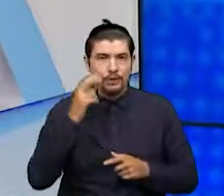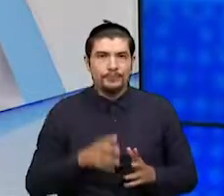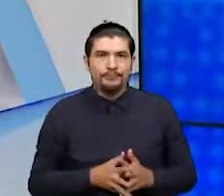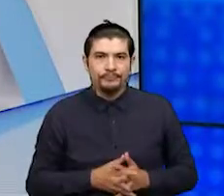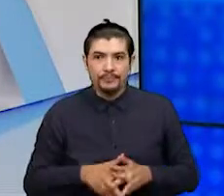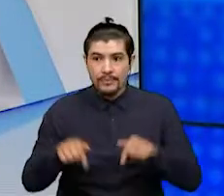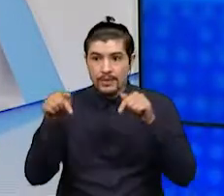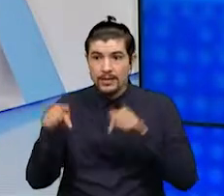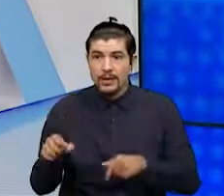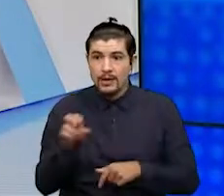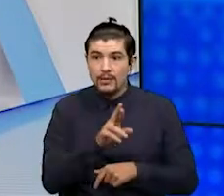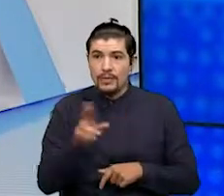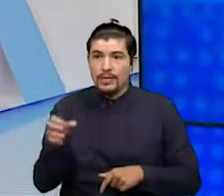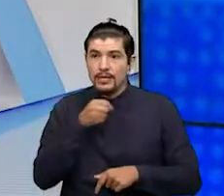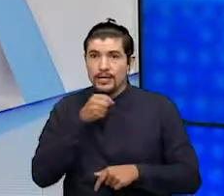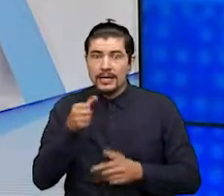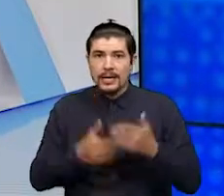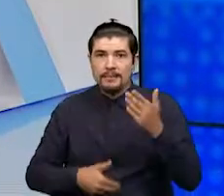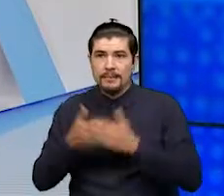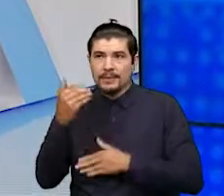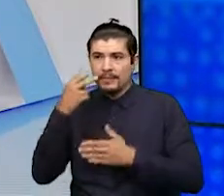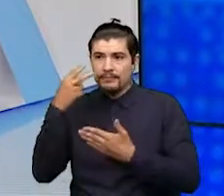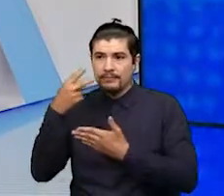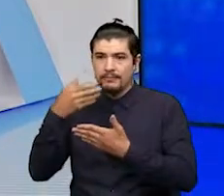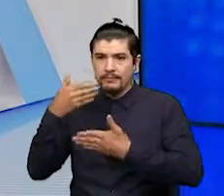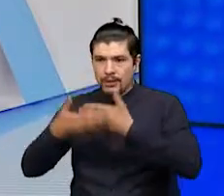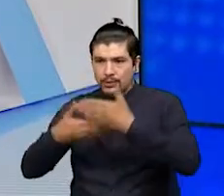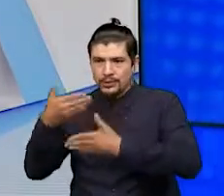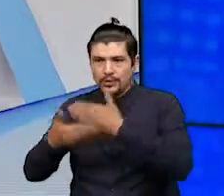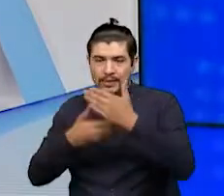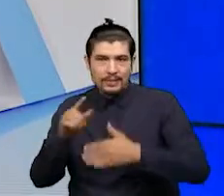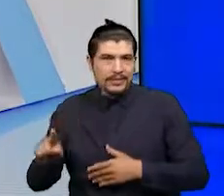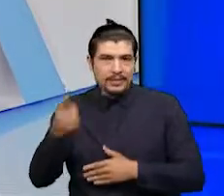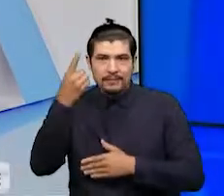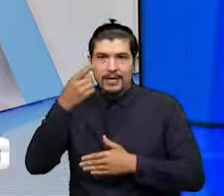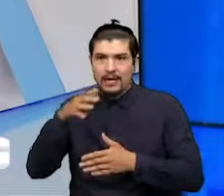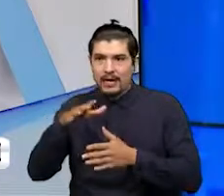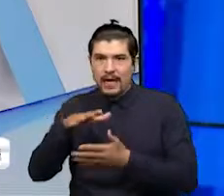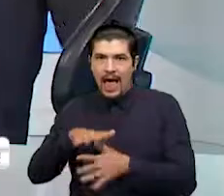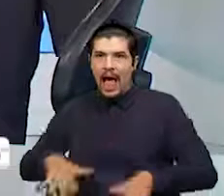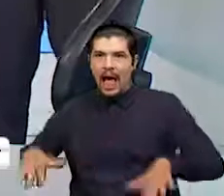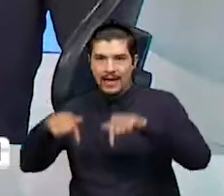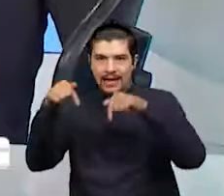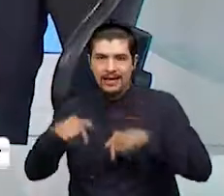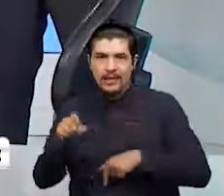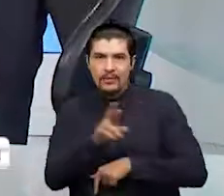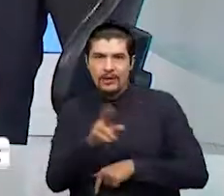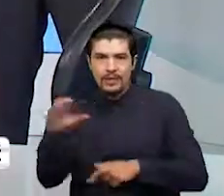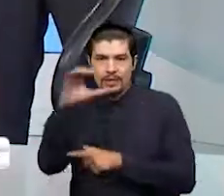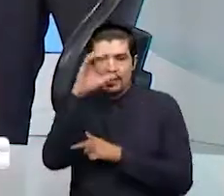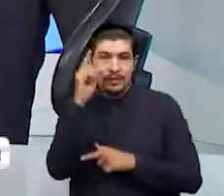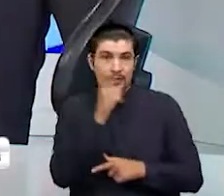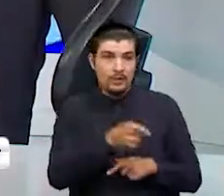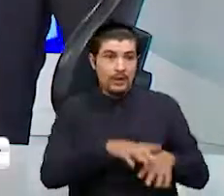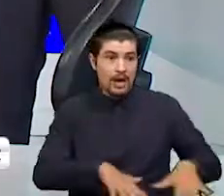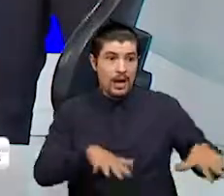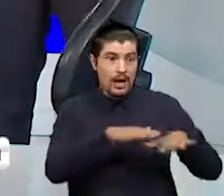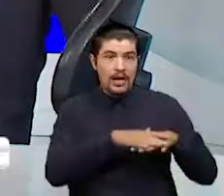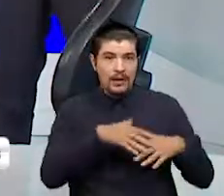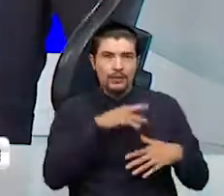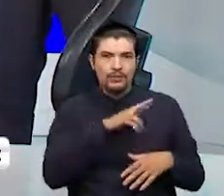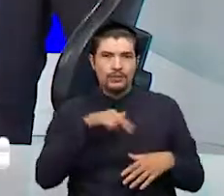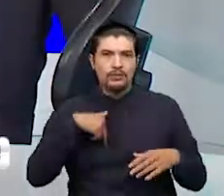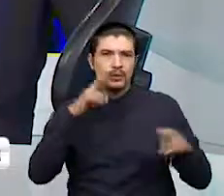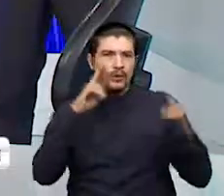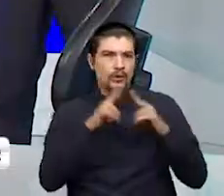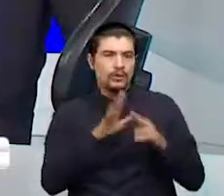Y en Oriente Noticias iniciamos nuestro recorrido por las principales provincias del Oriente colombiano y nos vamos para Puerto Petrolero a conocer la información que nos tiene